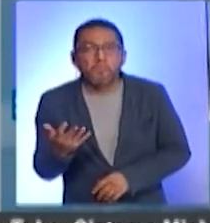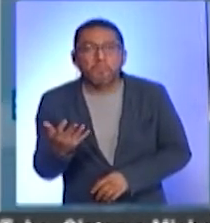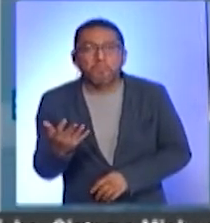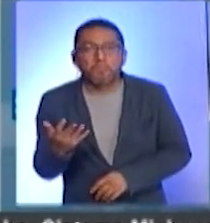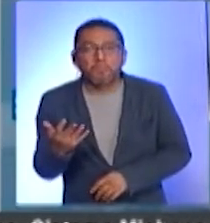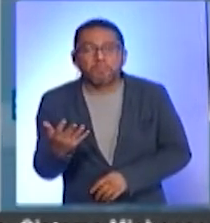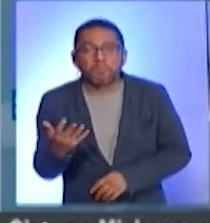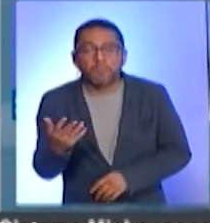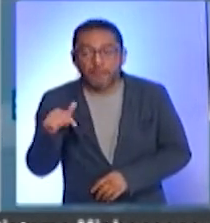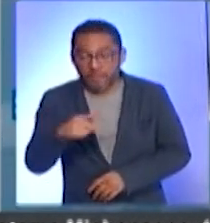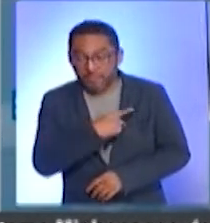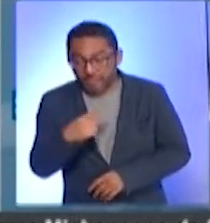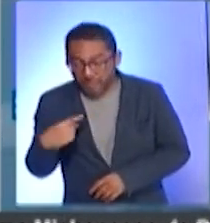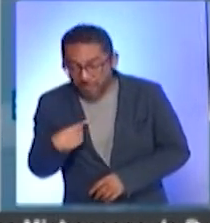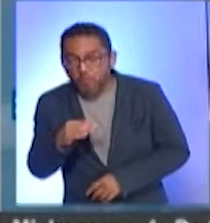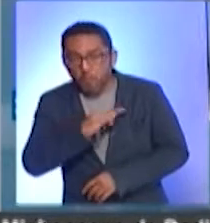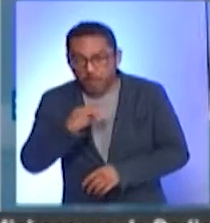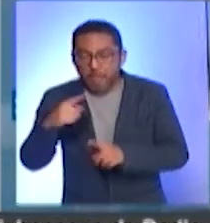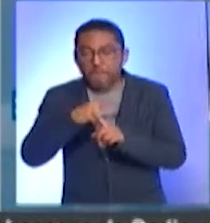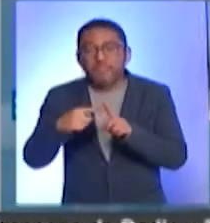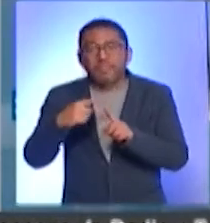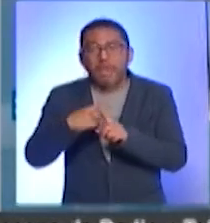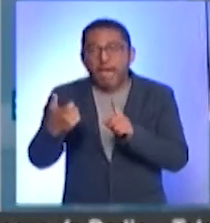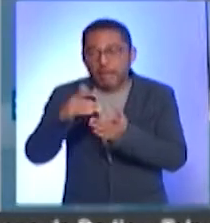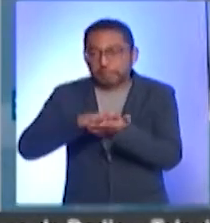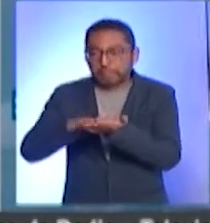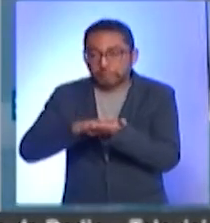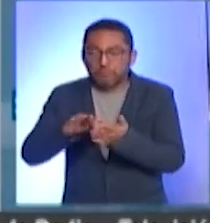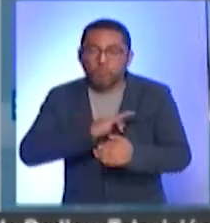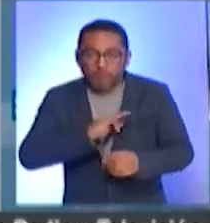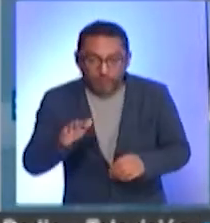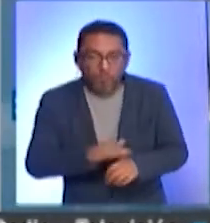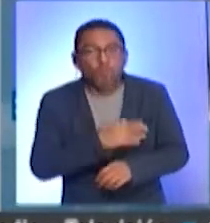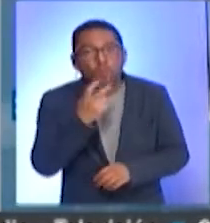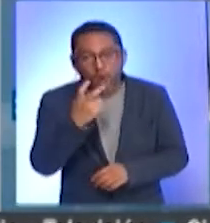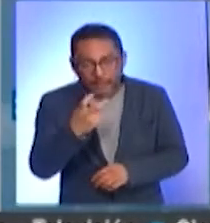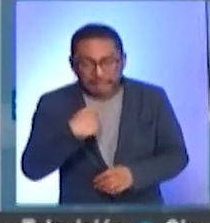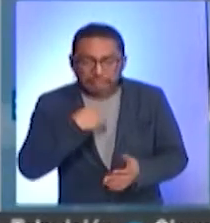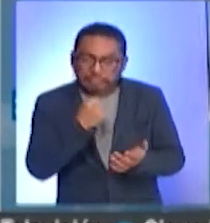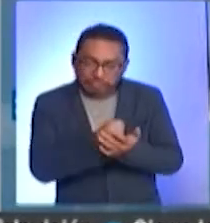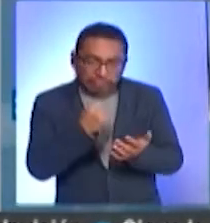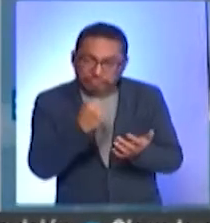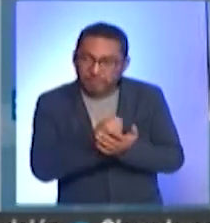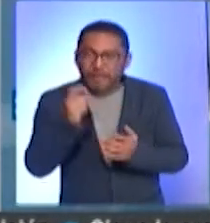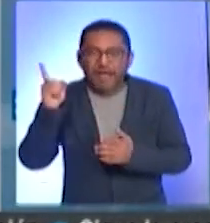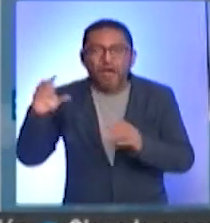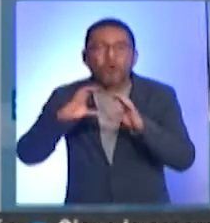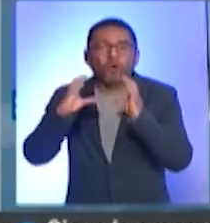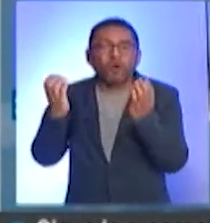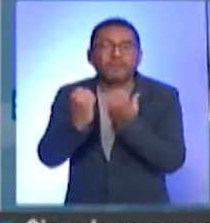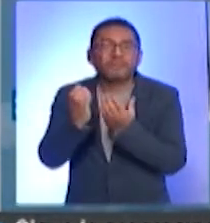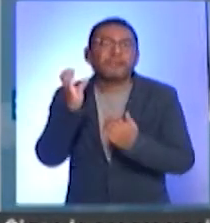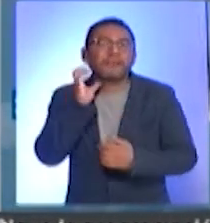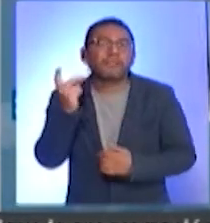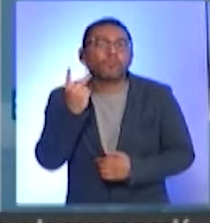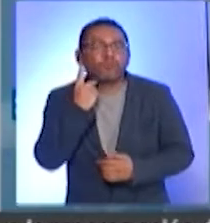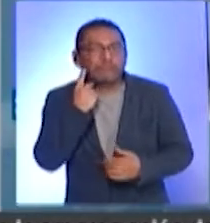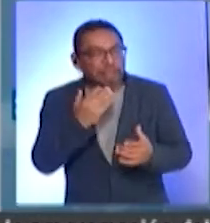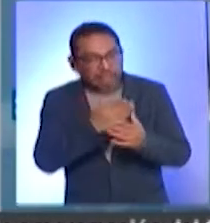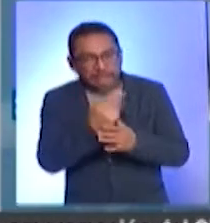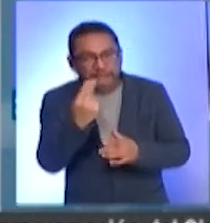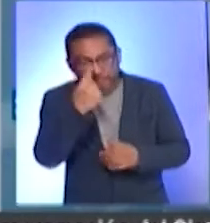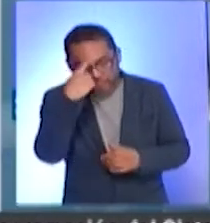mitad de lo que oye se debe entonces por eso hemos seguido insistiendo con el congreso la posibilidad de que prospere